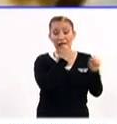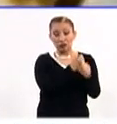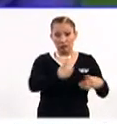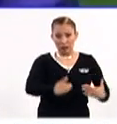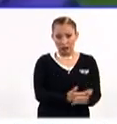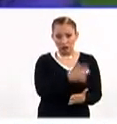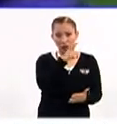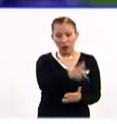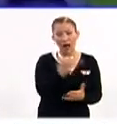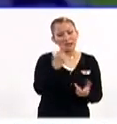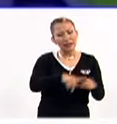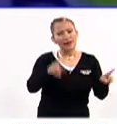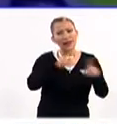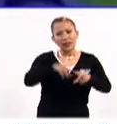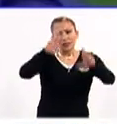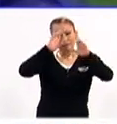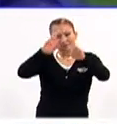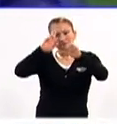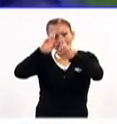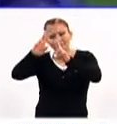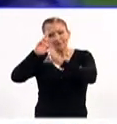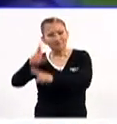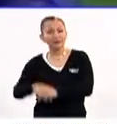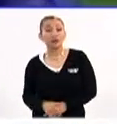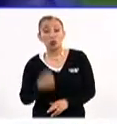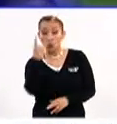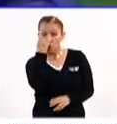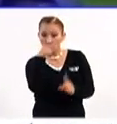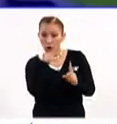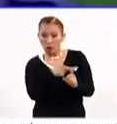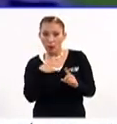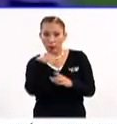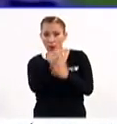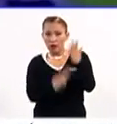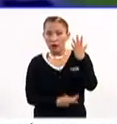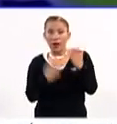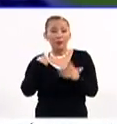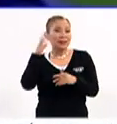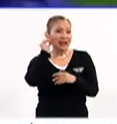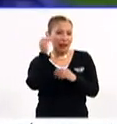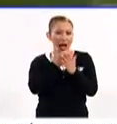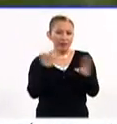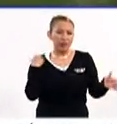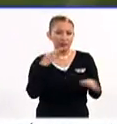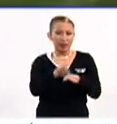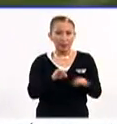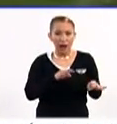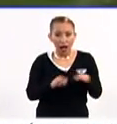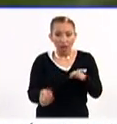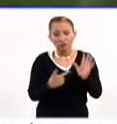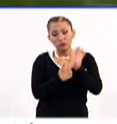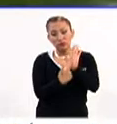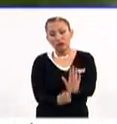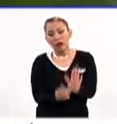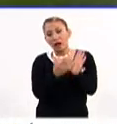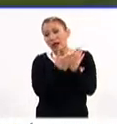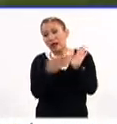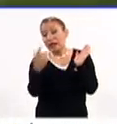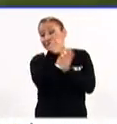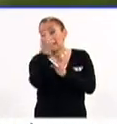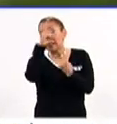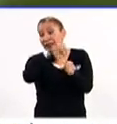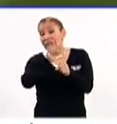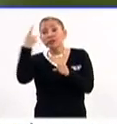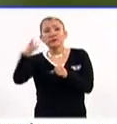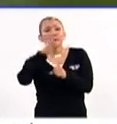natalicio, le han realizado diversos homenajes. Uno de ellos en el programa de radio donde colaboraba, mostrando durante 100